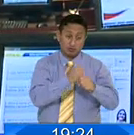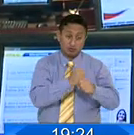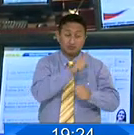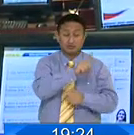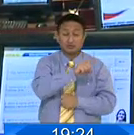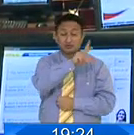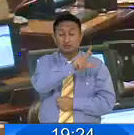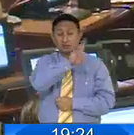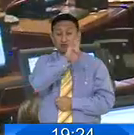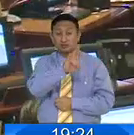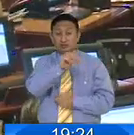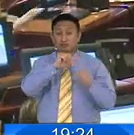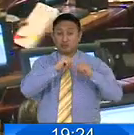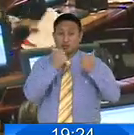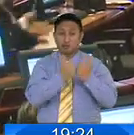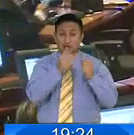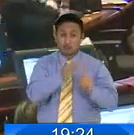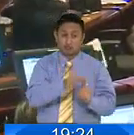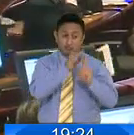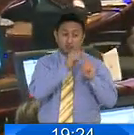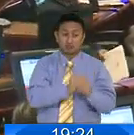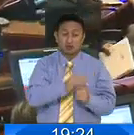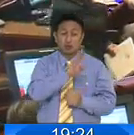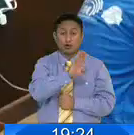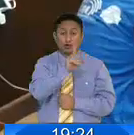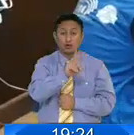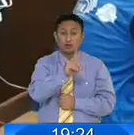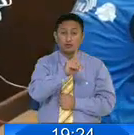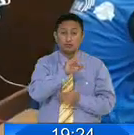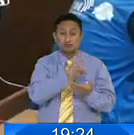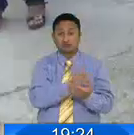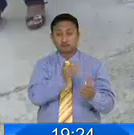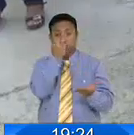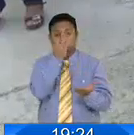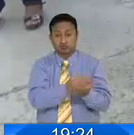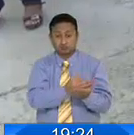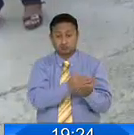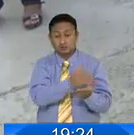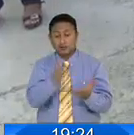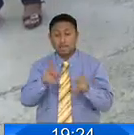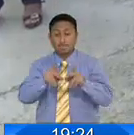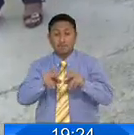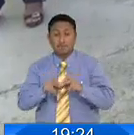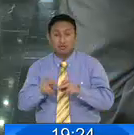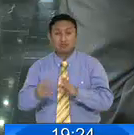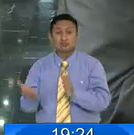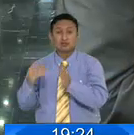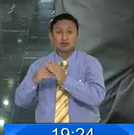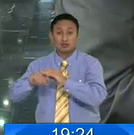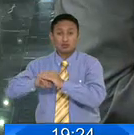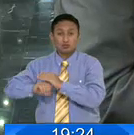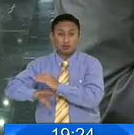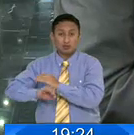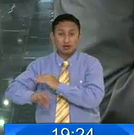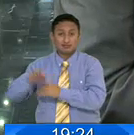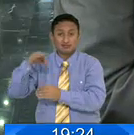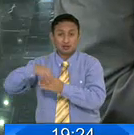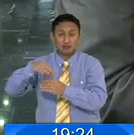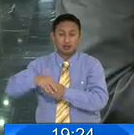41 deberán ausentarse debido a la licencia por la campaña electoral informó carolina bastante